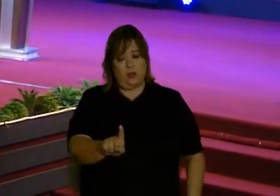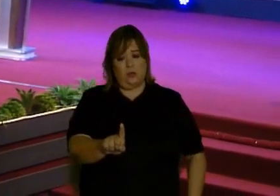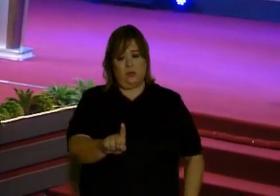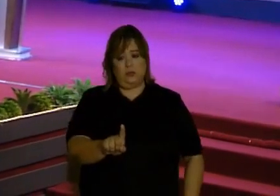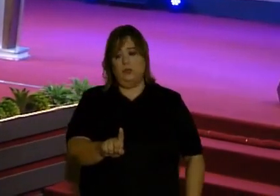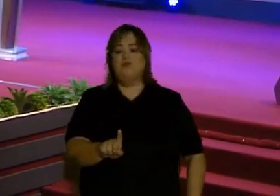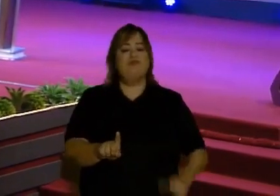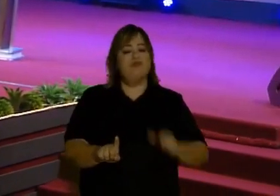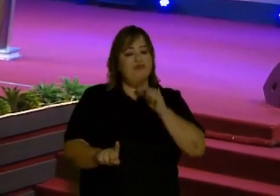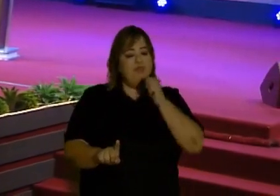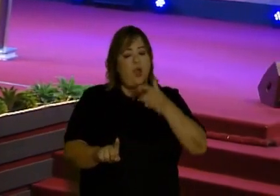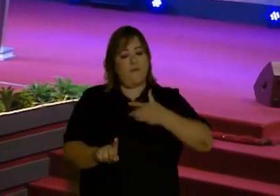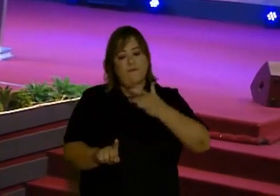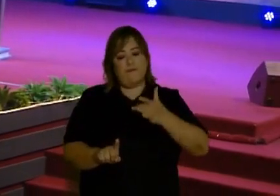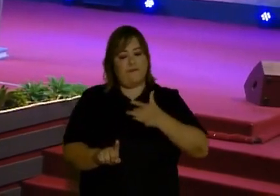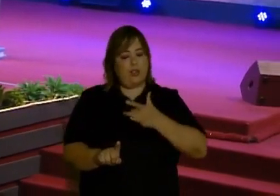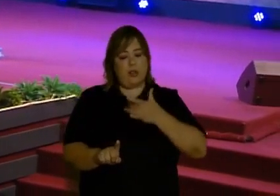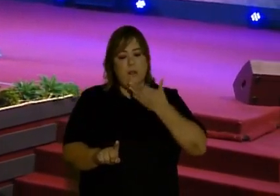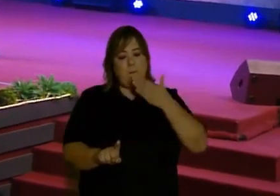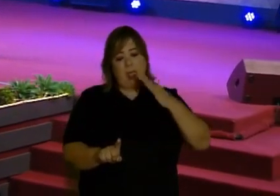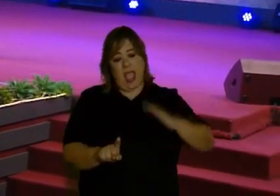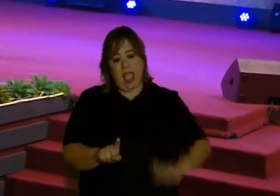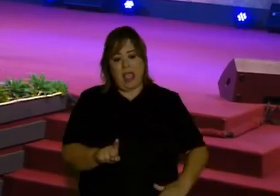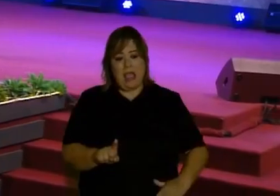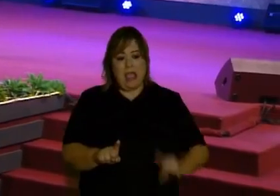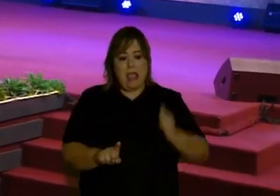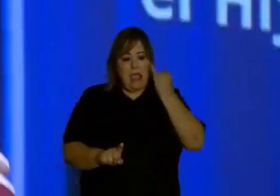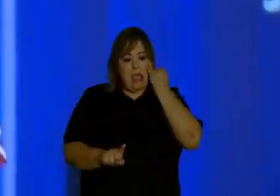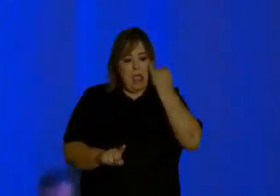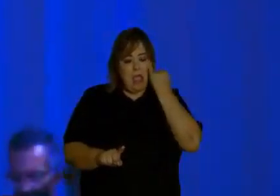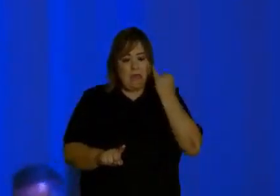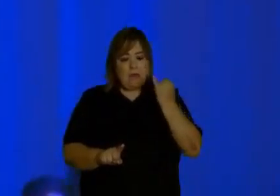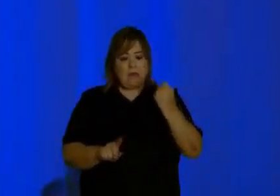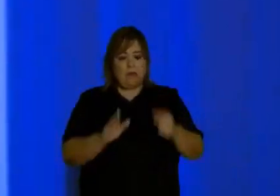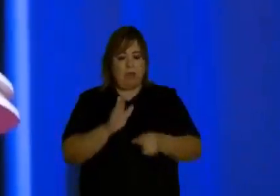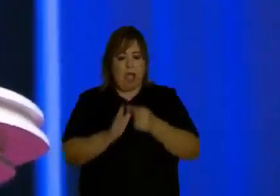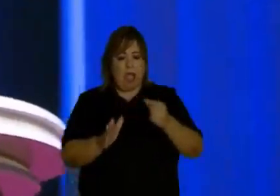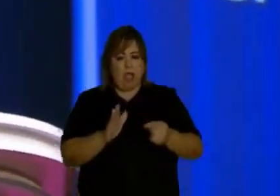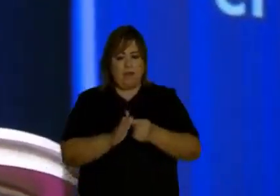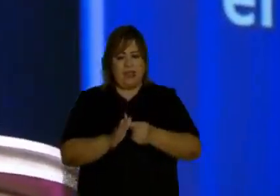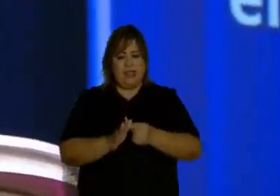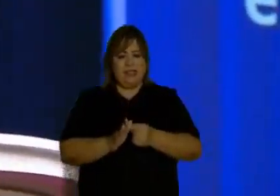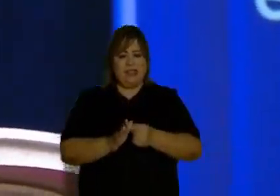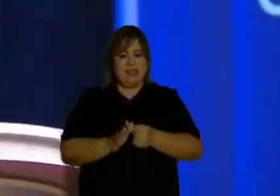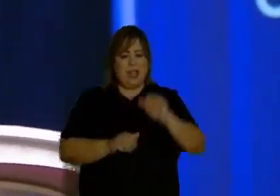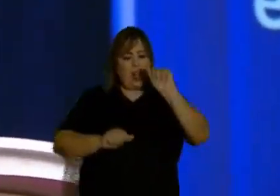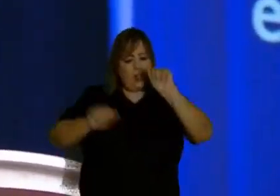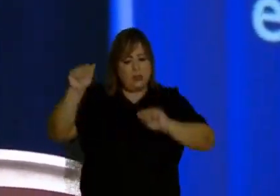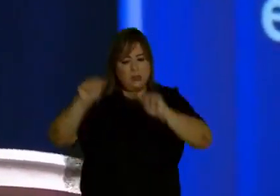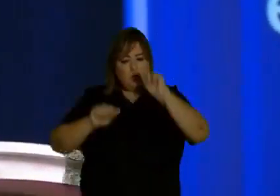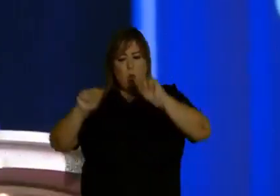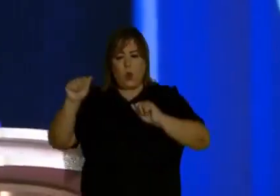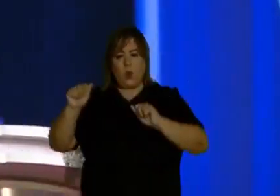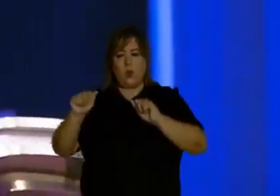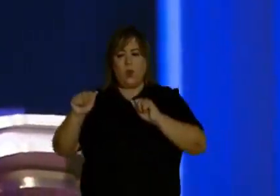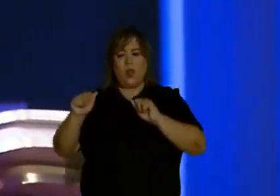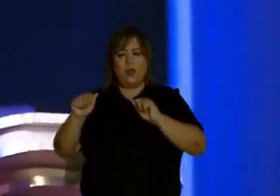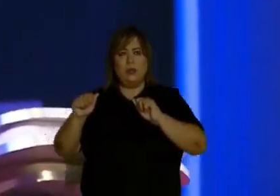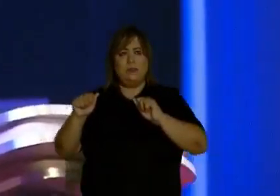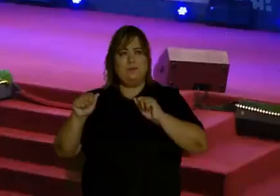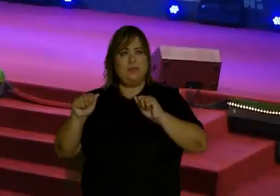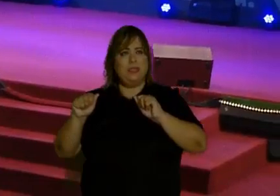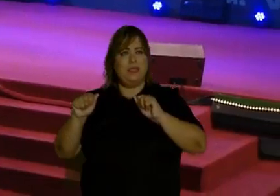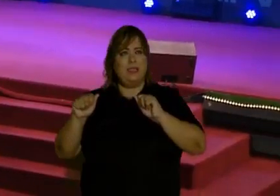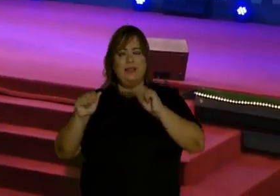te sientas mal si ha venido algún momento difícil en tu vida donde tú dices: ¿dónde está Dios? ¿Qué pasó? Que no hay respuesta. ¿Por